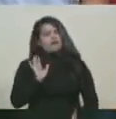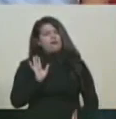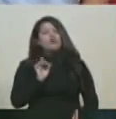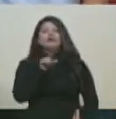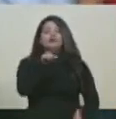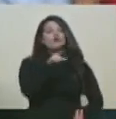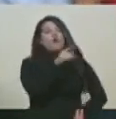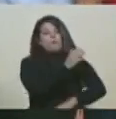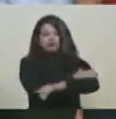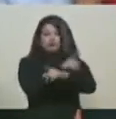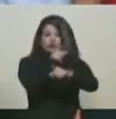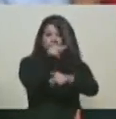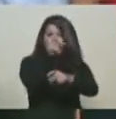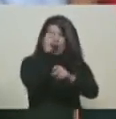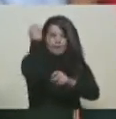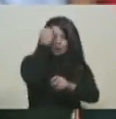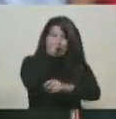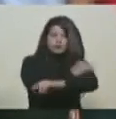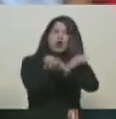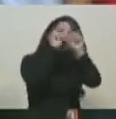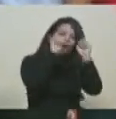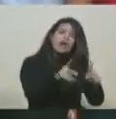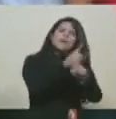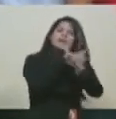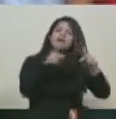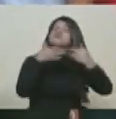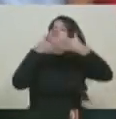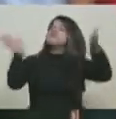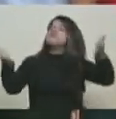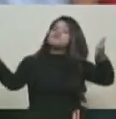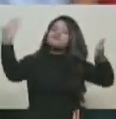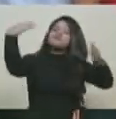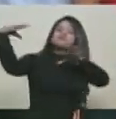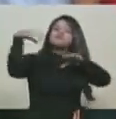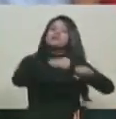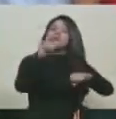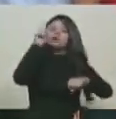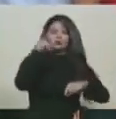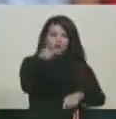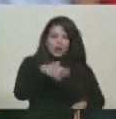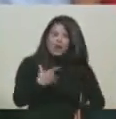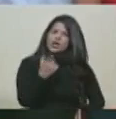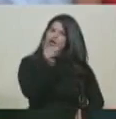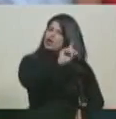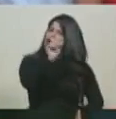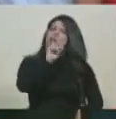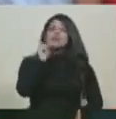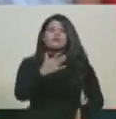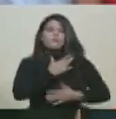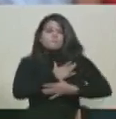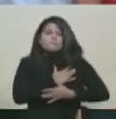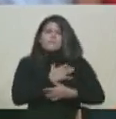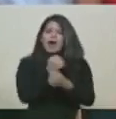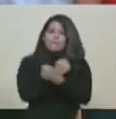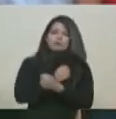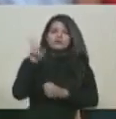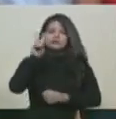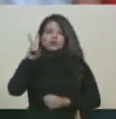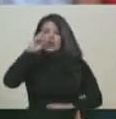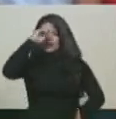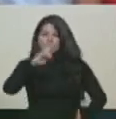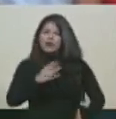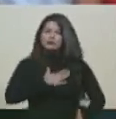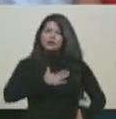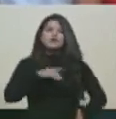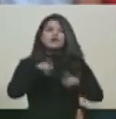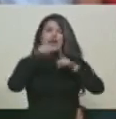pero usted no puede pensar en entregar la patria. Debemos tener un alto espíritu nacionalista, un espíritu de patria, el de Bolívar, el de Chávez,